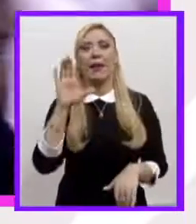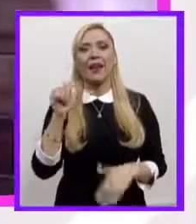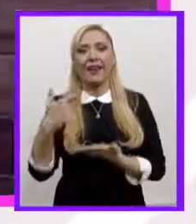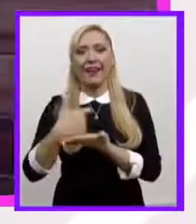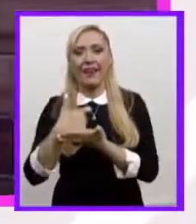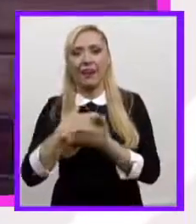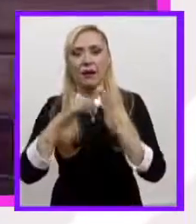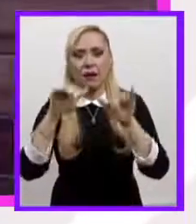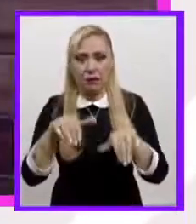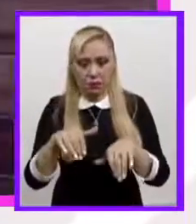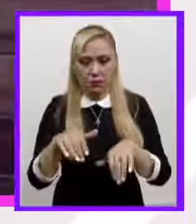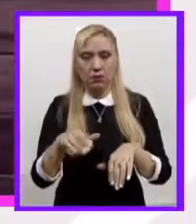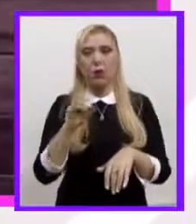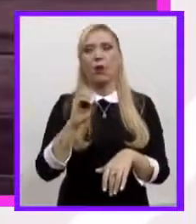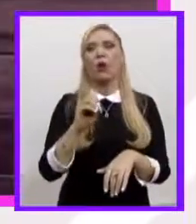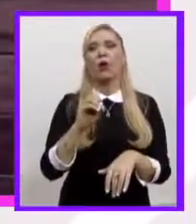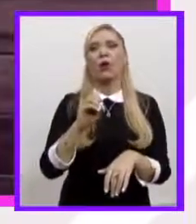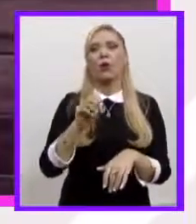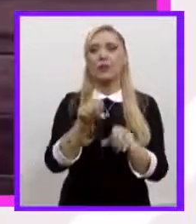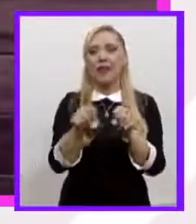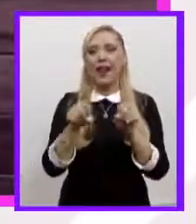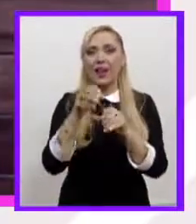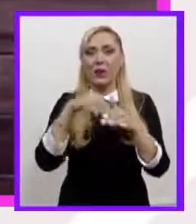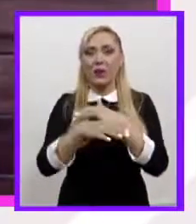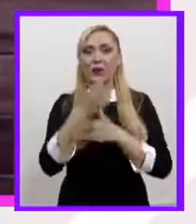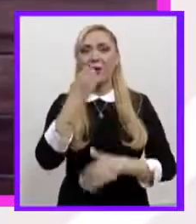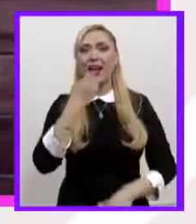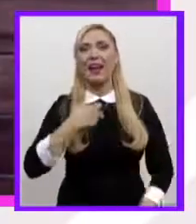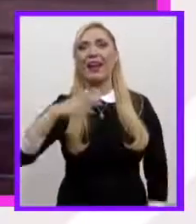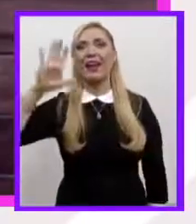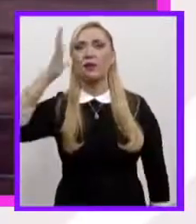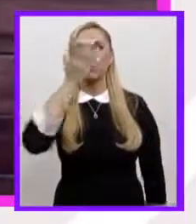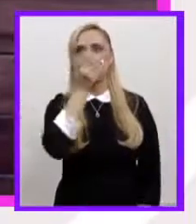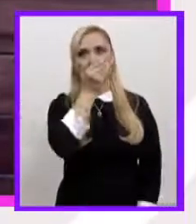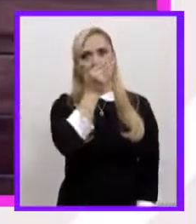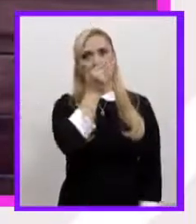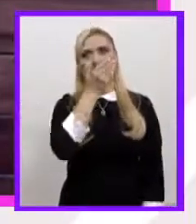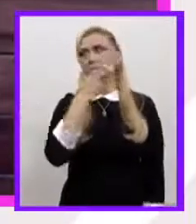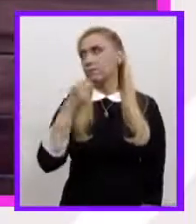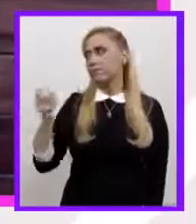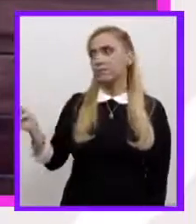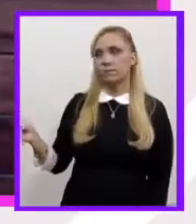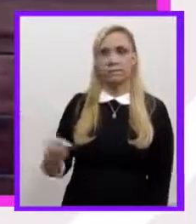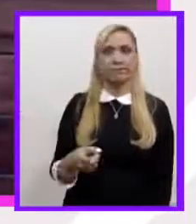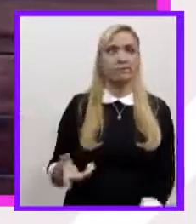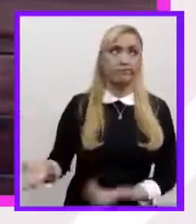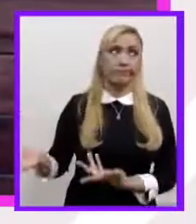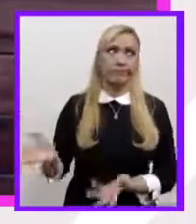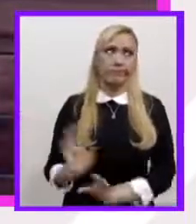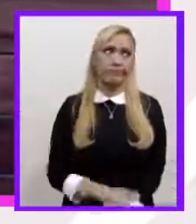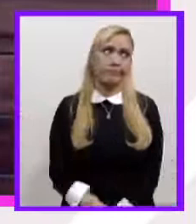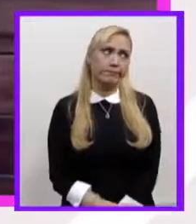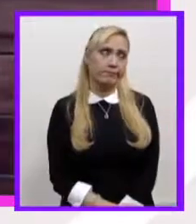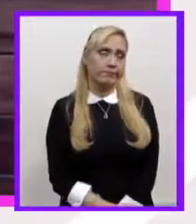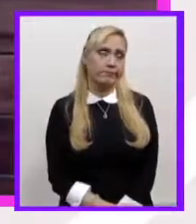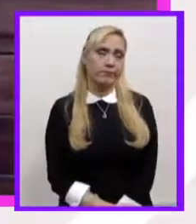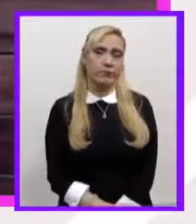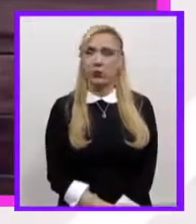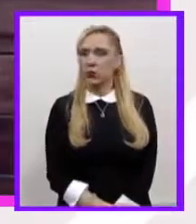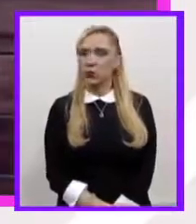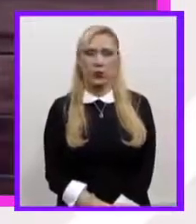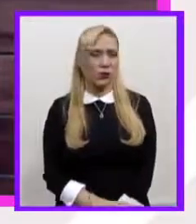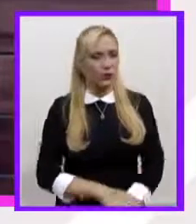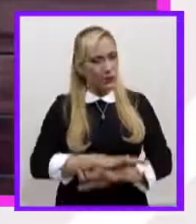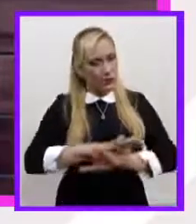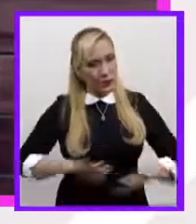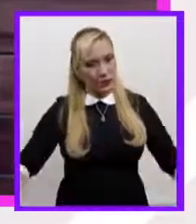poder incluso hablar en clases, porque hay pues, un sexismo institucionalizado, un sexismo estructural, y lo que tratamos es de intervenir en